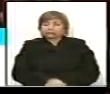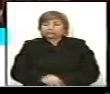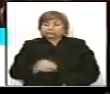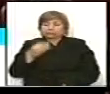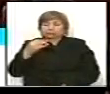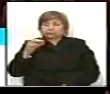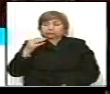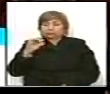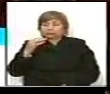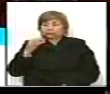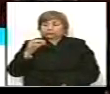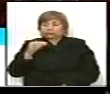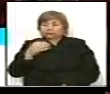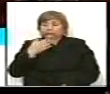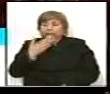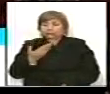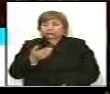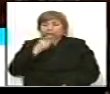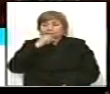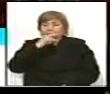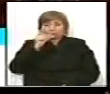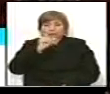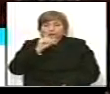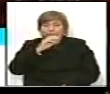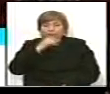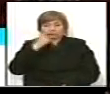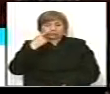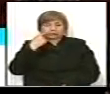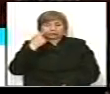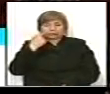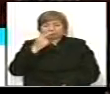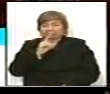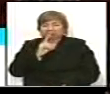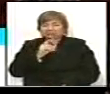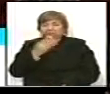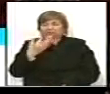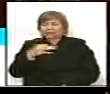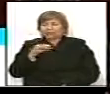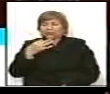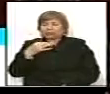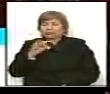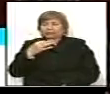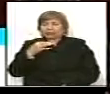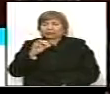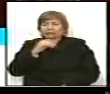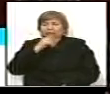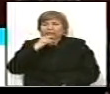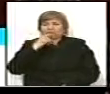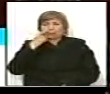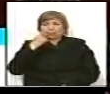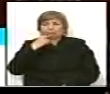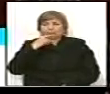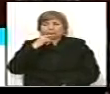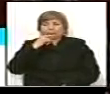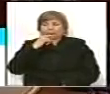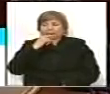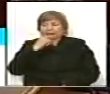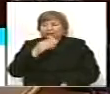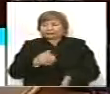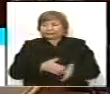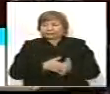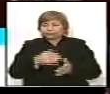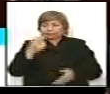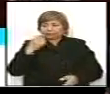Siempre había mujeres, nunca hombres. Siempre había mujeres que pusieron en los